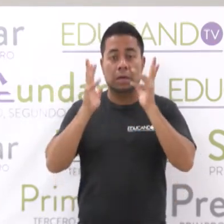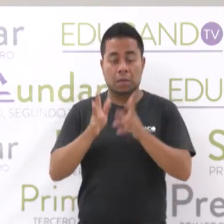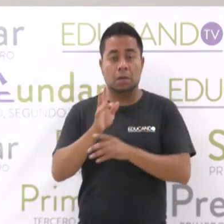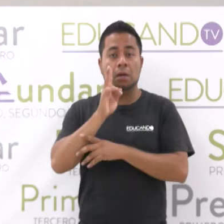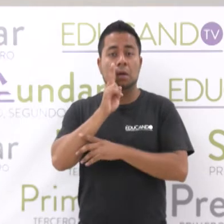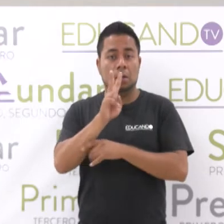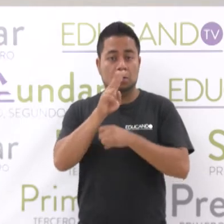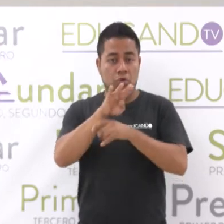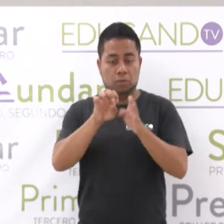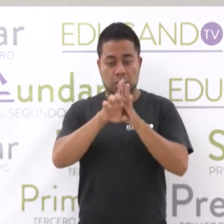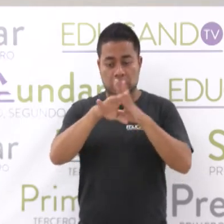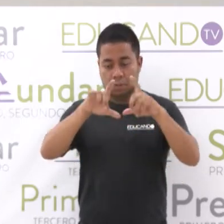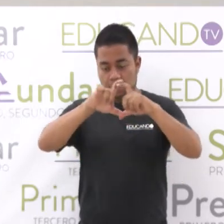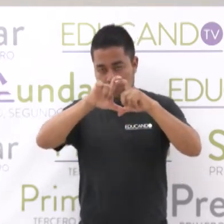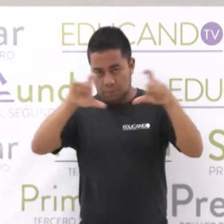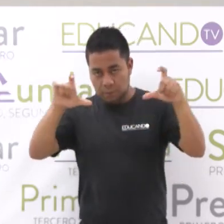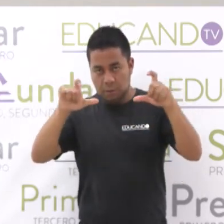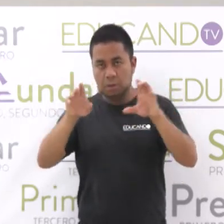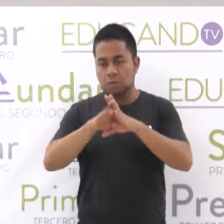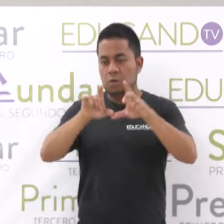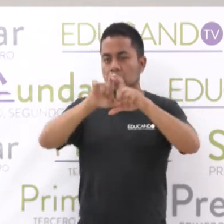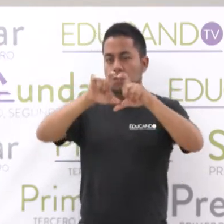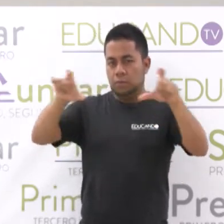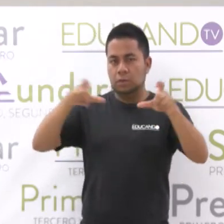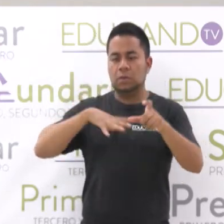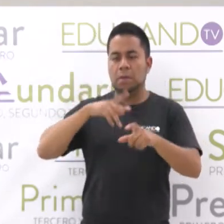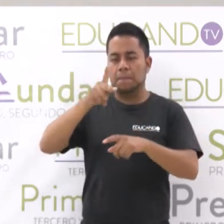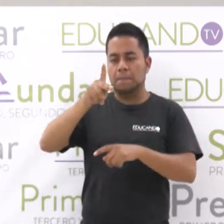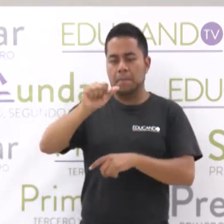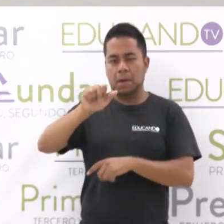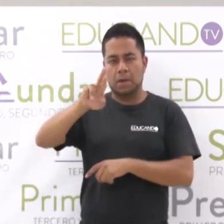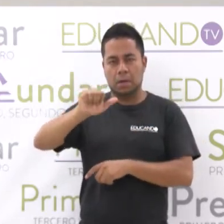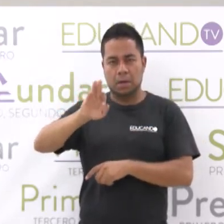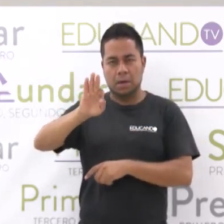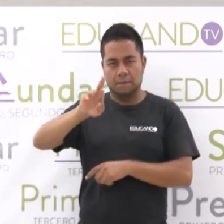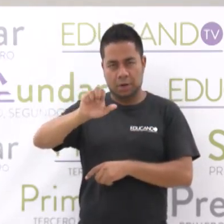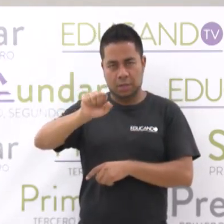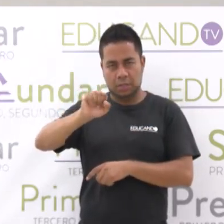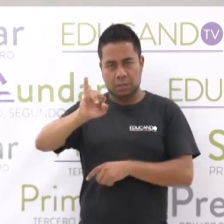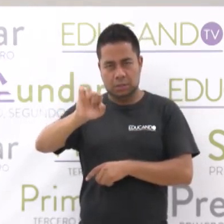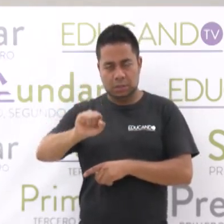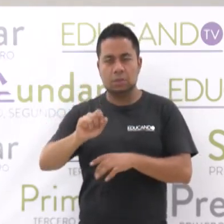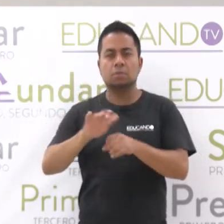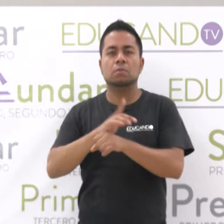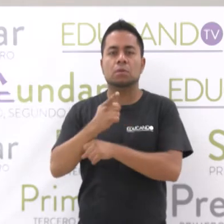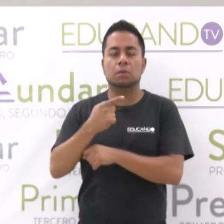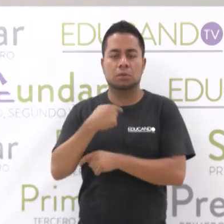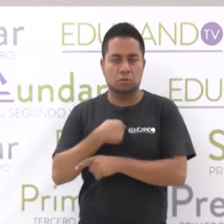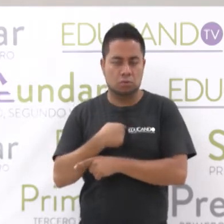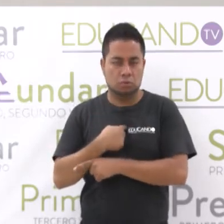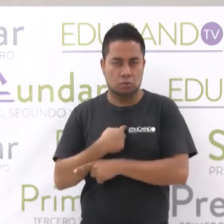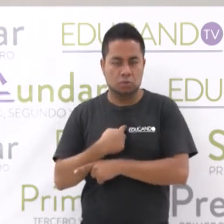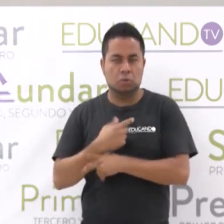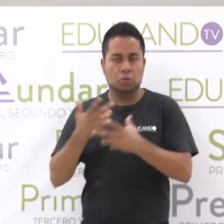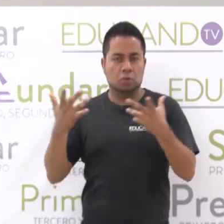este ejemplo de ficha, es una ficha de paráfrasis, porque aquí en general estoy